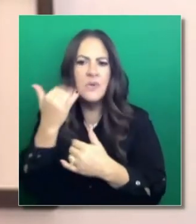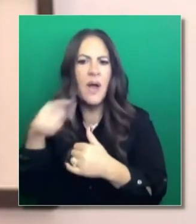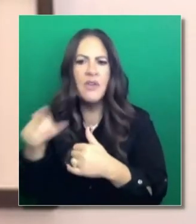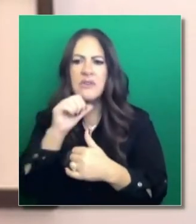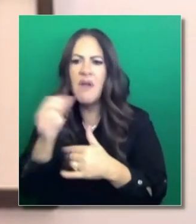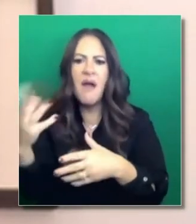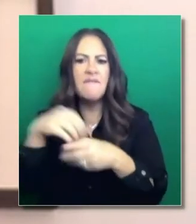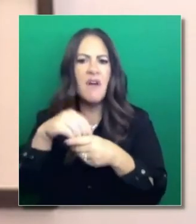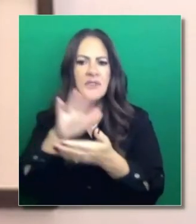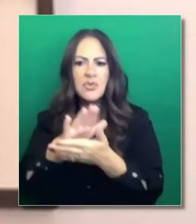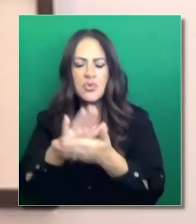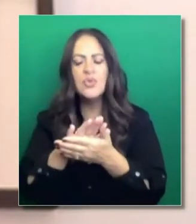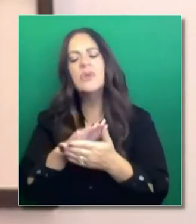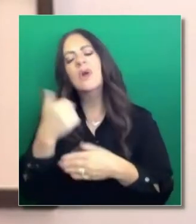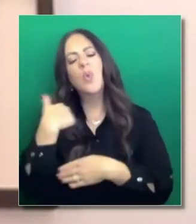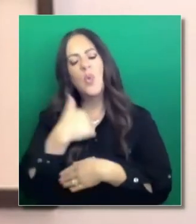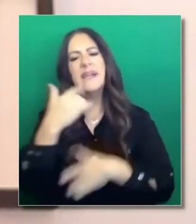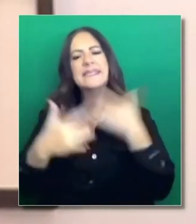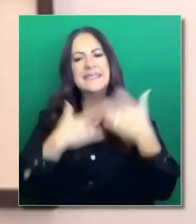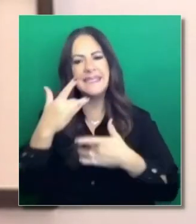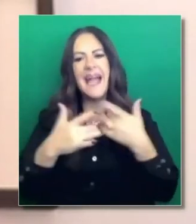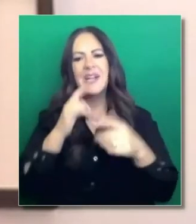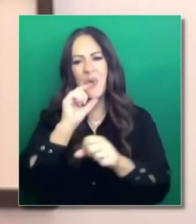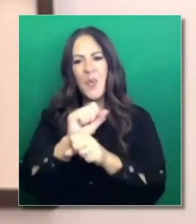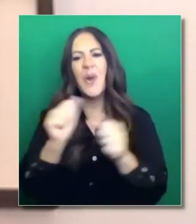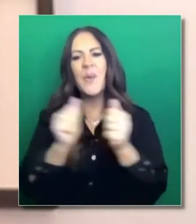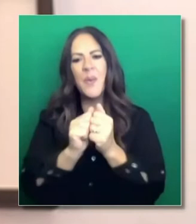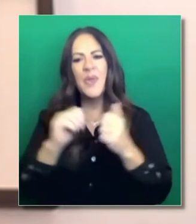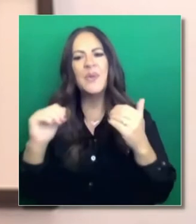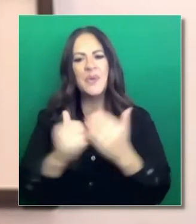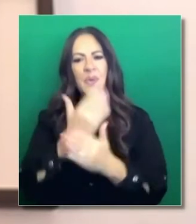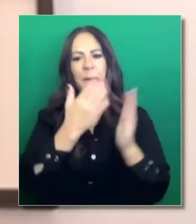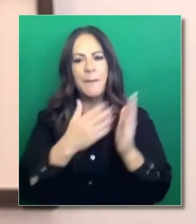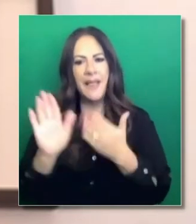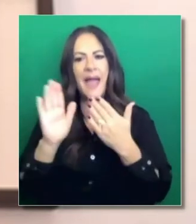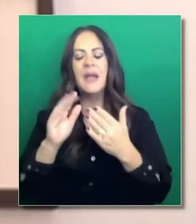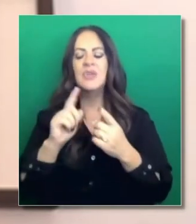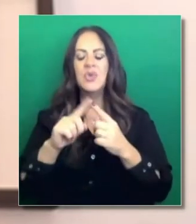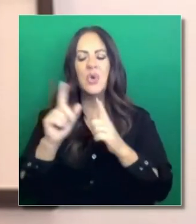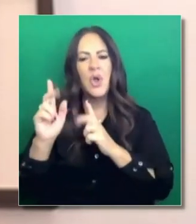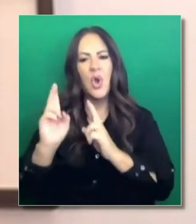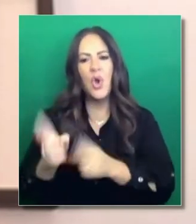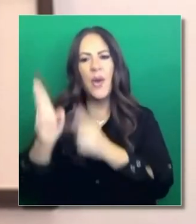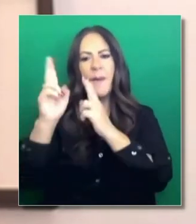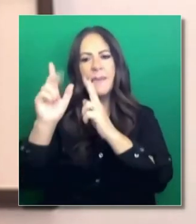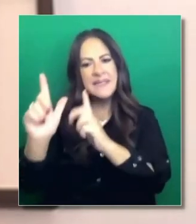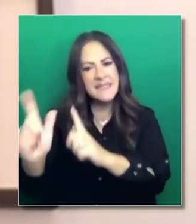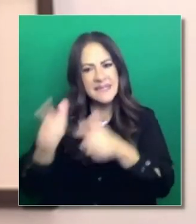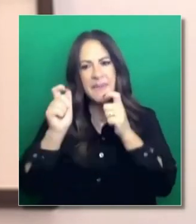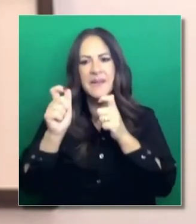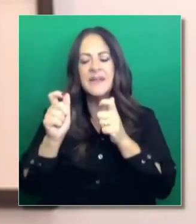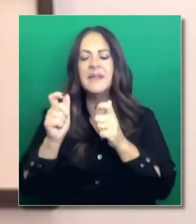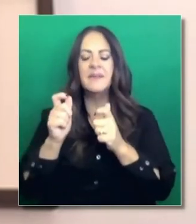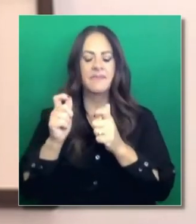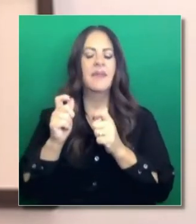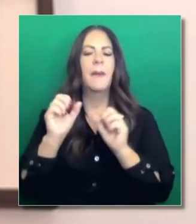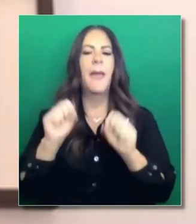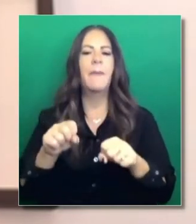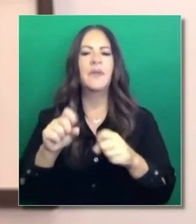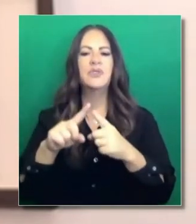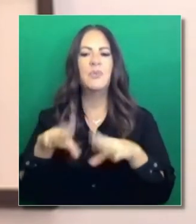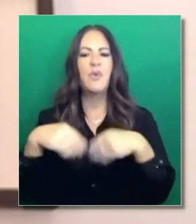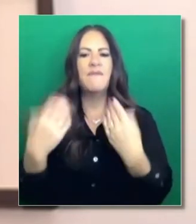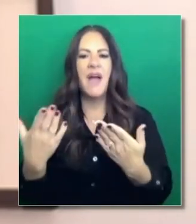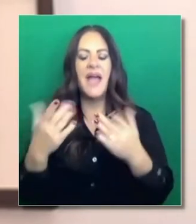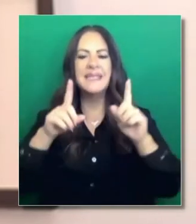todas estas cosas y estamos emocionados de trabajar en este plan para acelerar la disponibilidad de prueba y